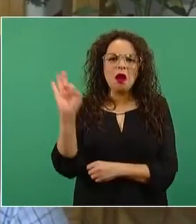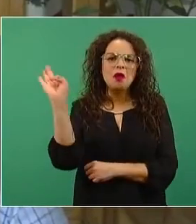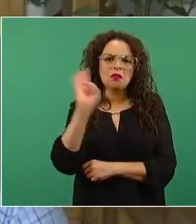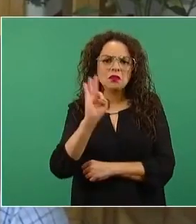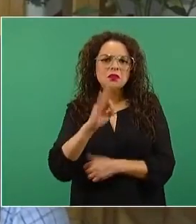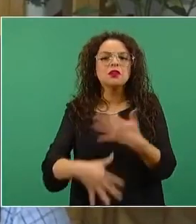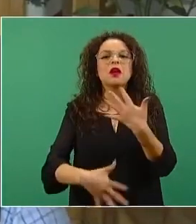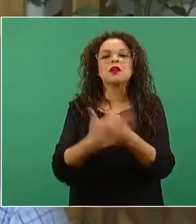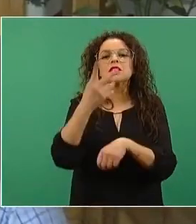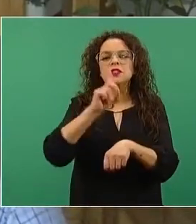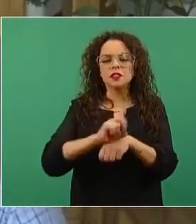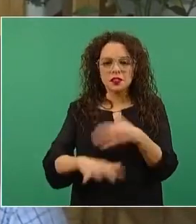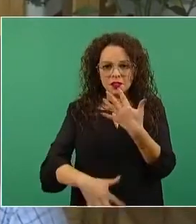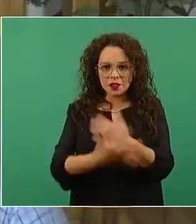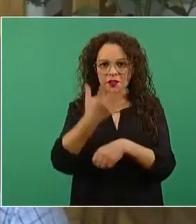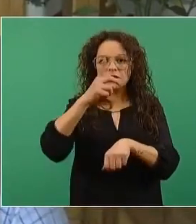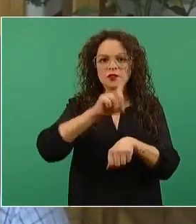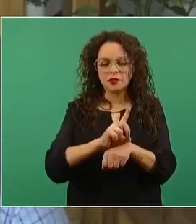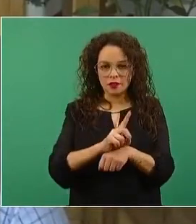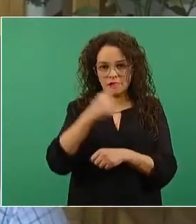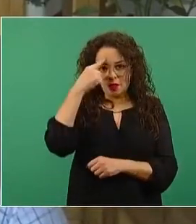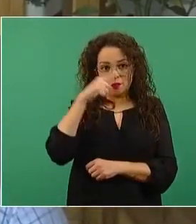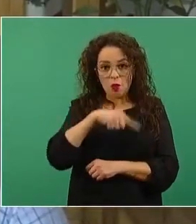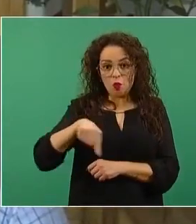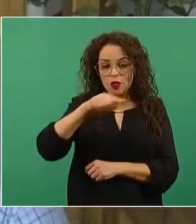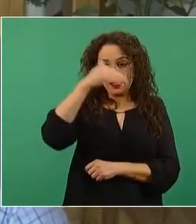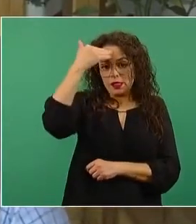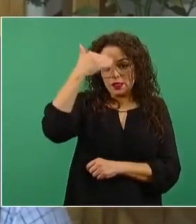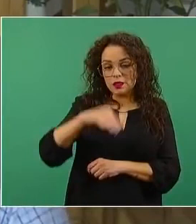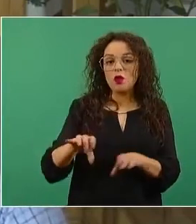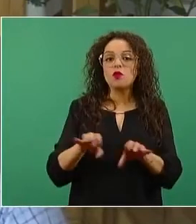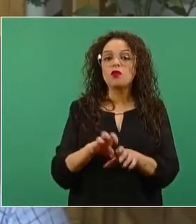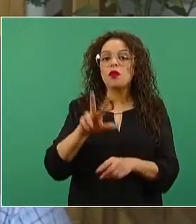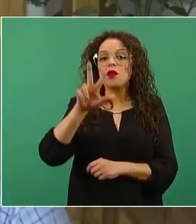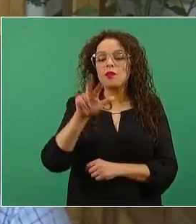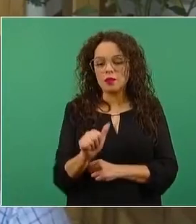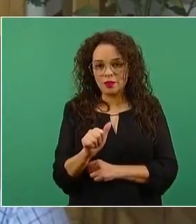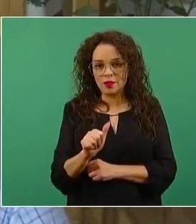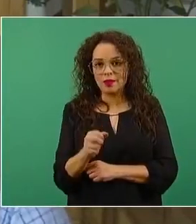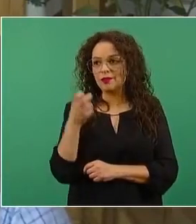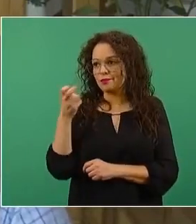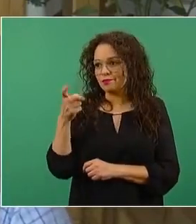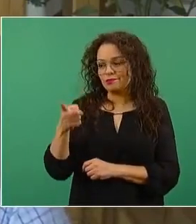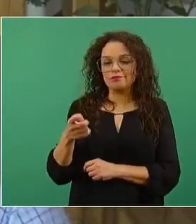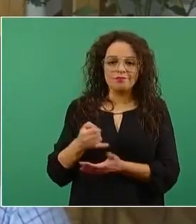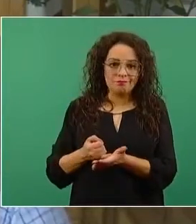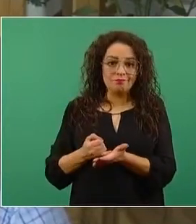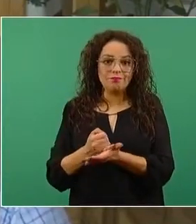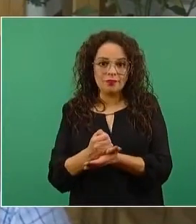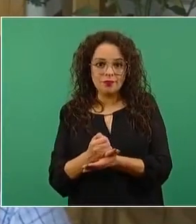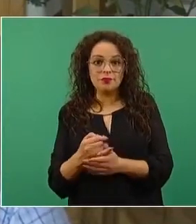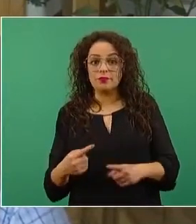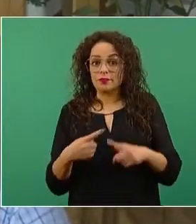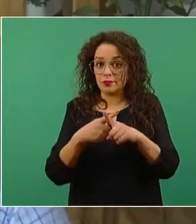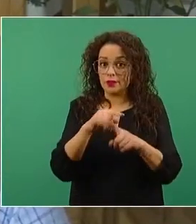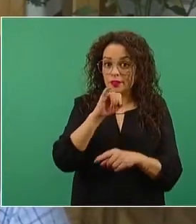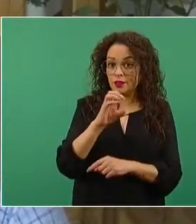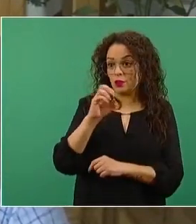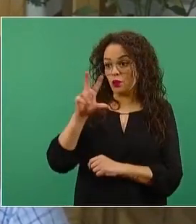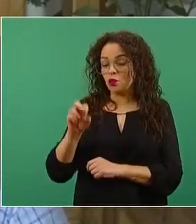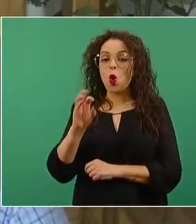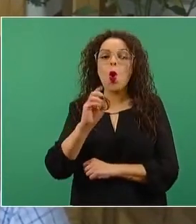frecuencia quincenal, para estarles actualizando cómo van caminando, uno, las dictaminaciones y obviamente qué es lo que se